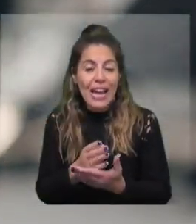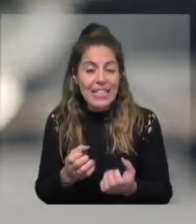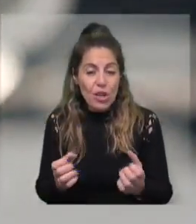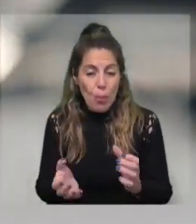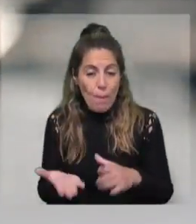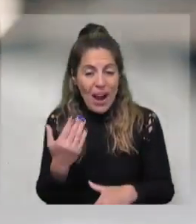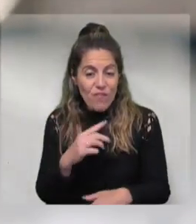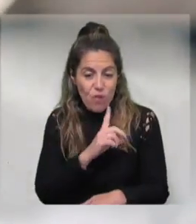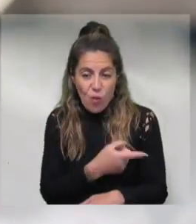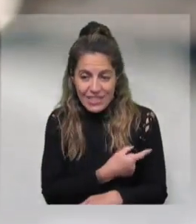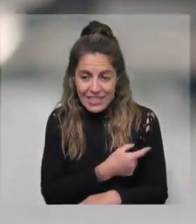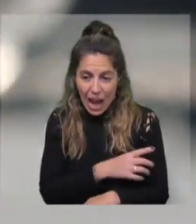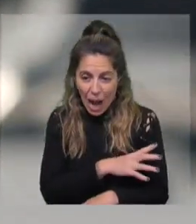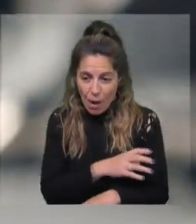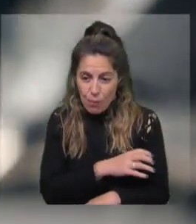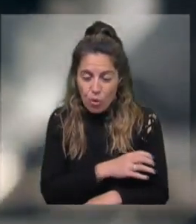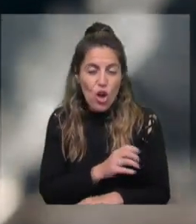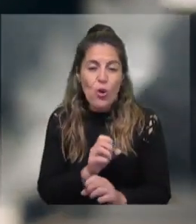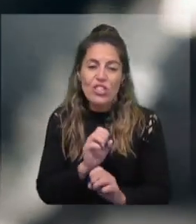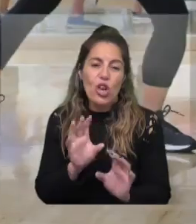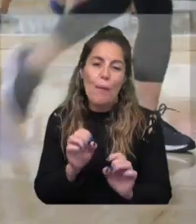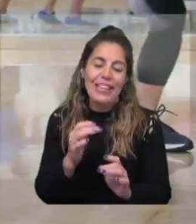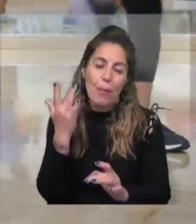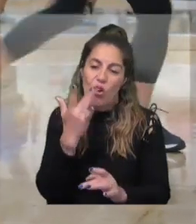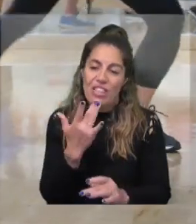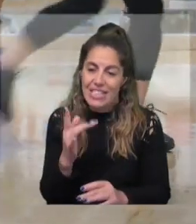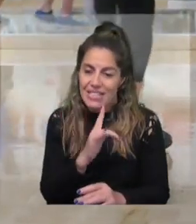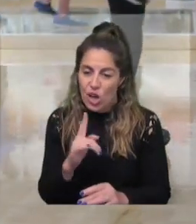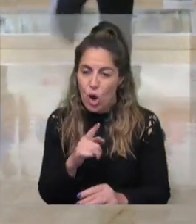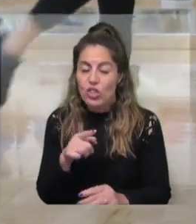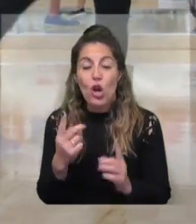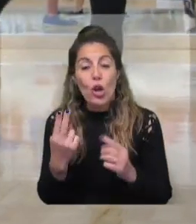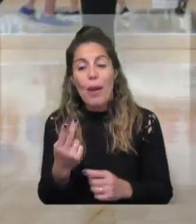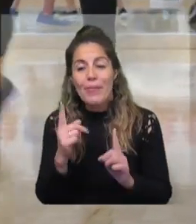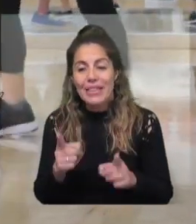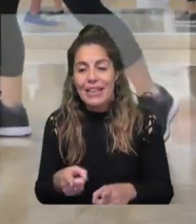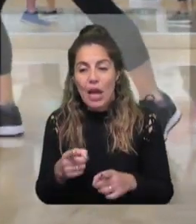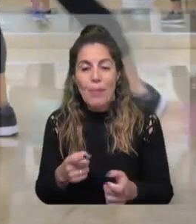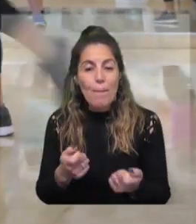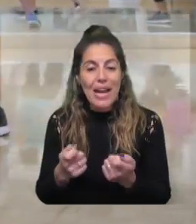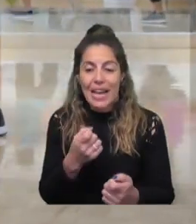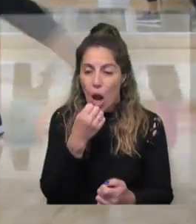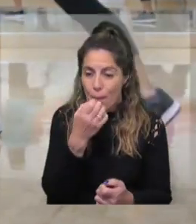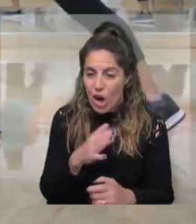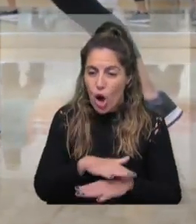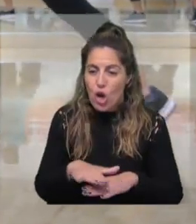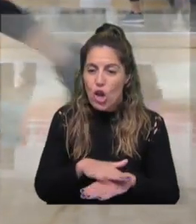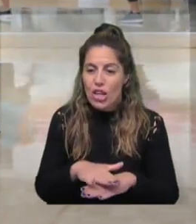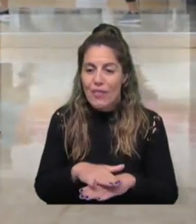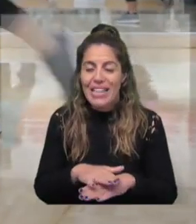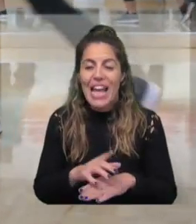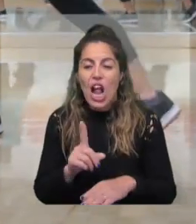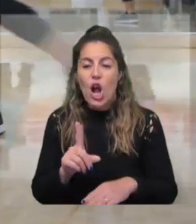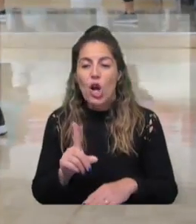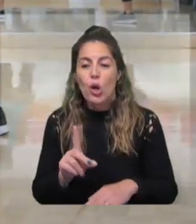muscular no es simplemente fin estético, sino que la masa muscular nos permite, por ejemplo, manejar mejor los niveles de glucosa en sangre, mantener